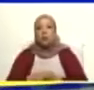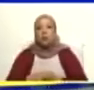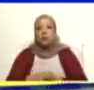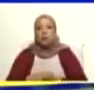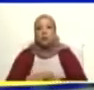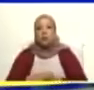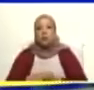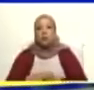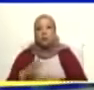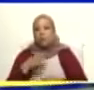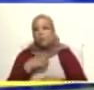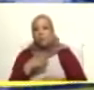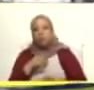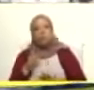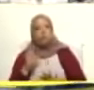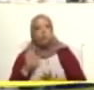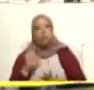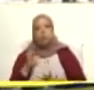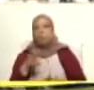¡No podrán!